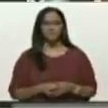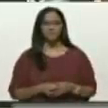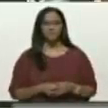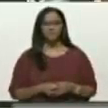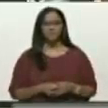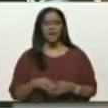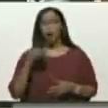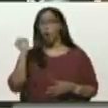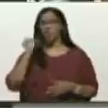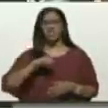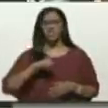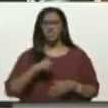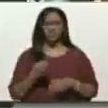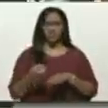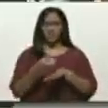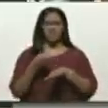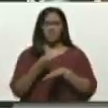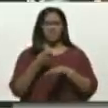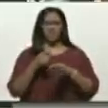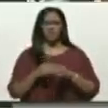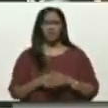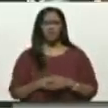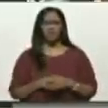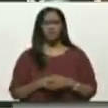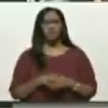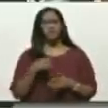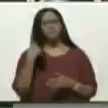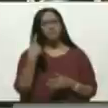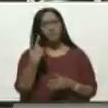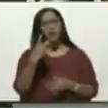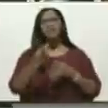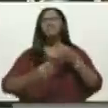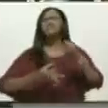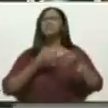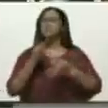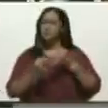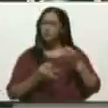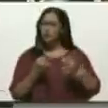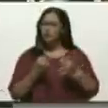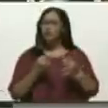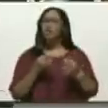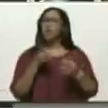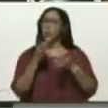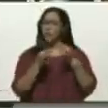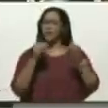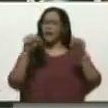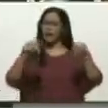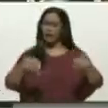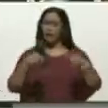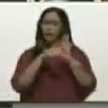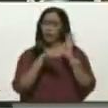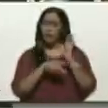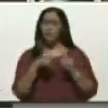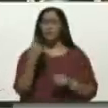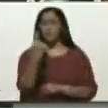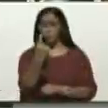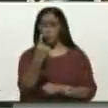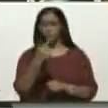Ahora sí cae el régimen. Primero hay que destacar varias cosas, y yo quiero tocarlas aquí en el programa. Una de las cosas es